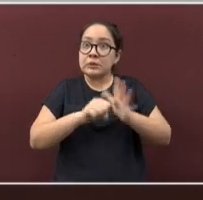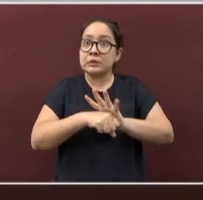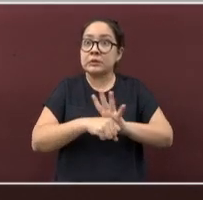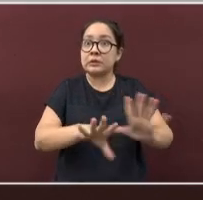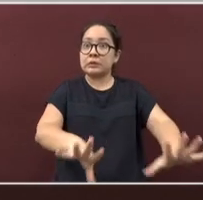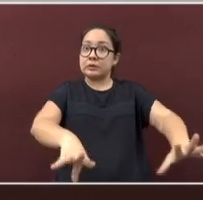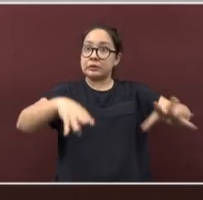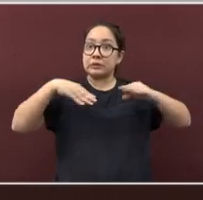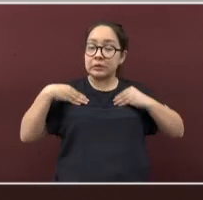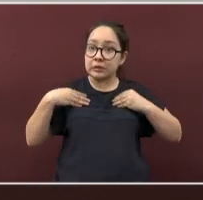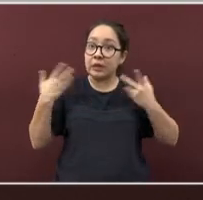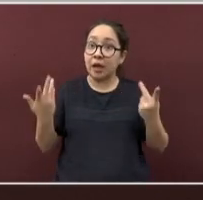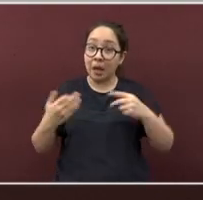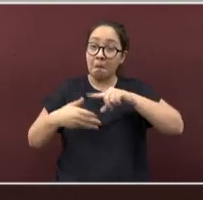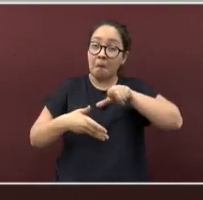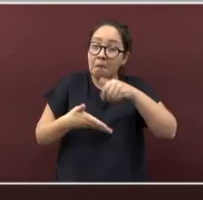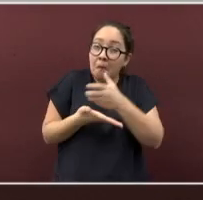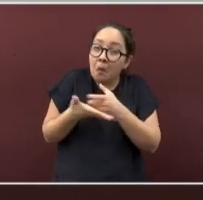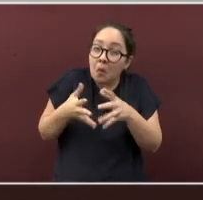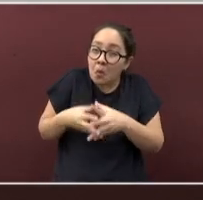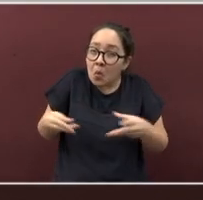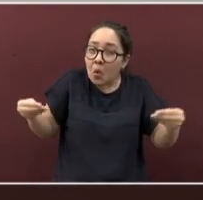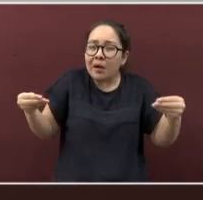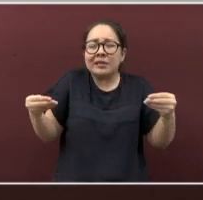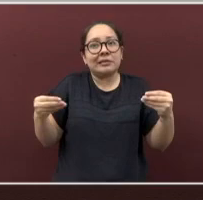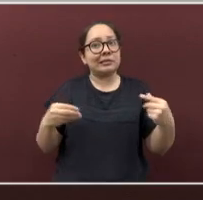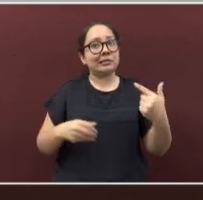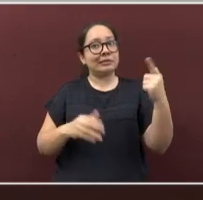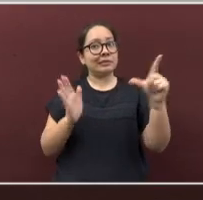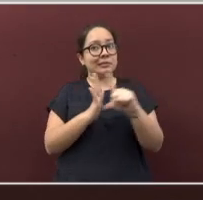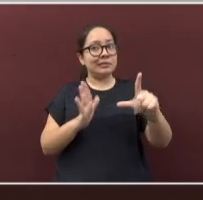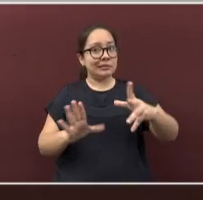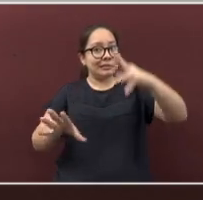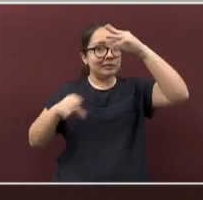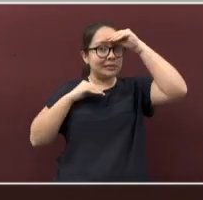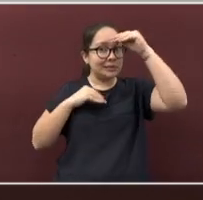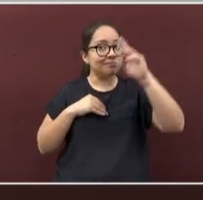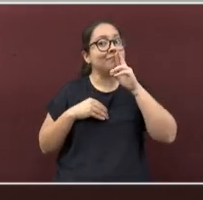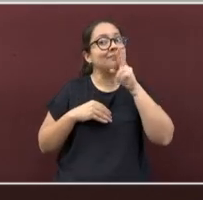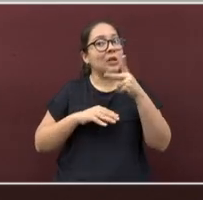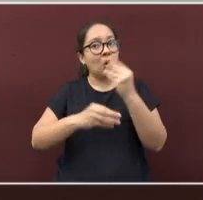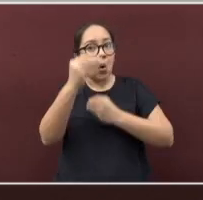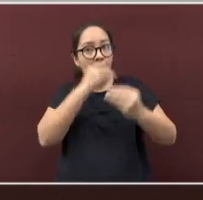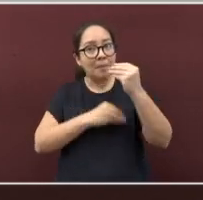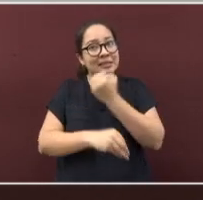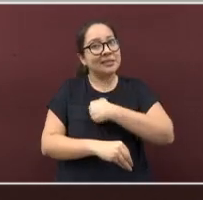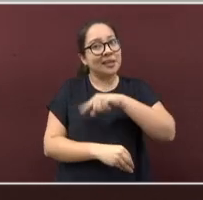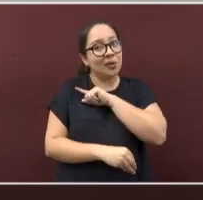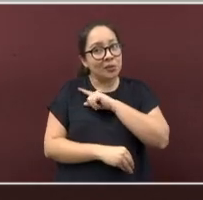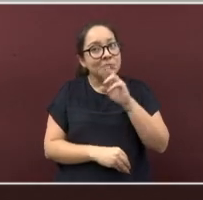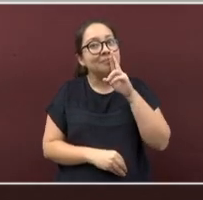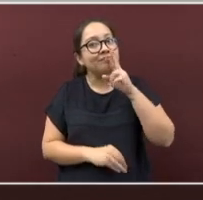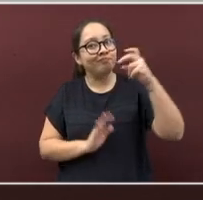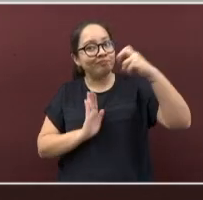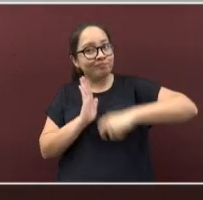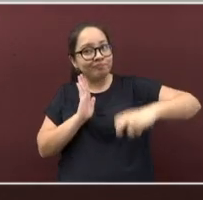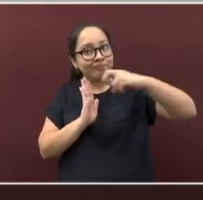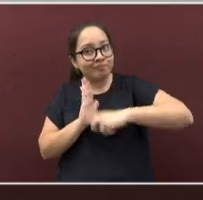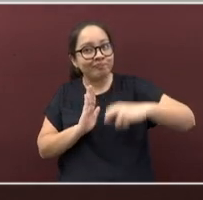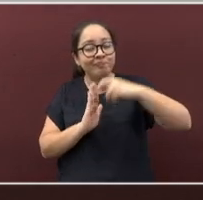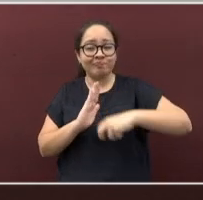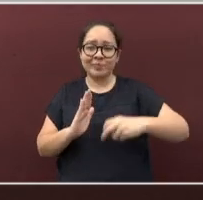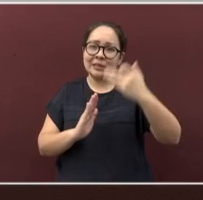provocaron estos padecimientos es decir mejoren su alimentación dediquen espacios de tiempo